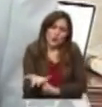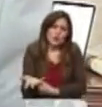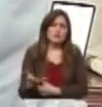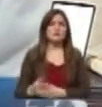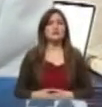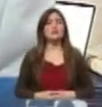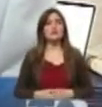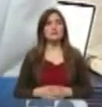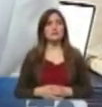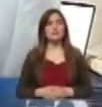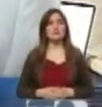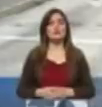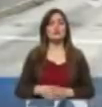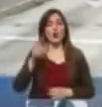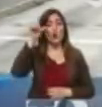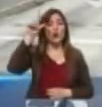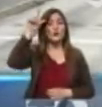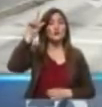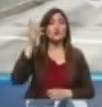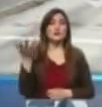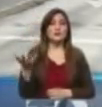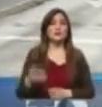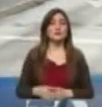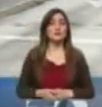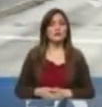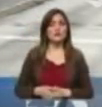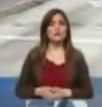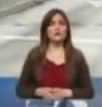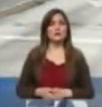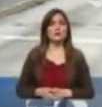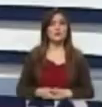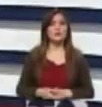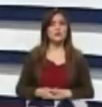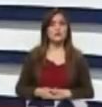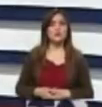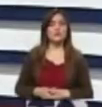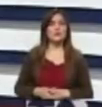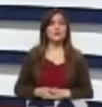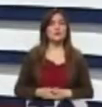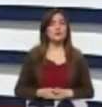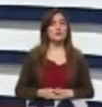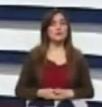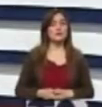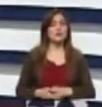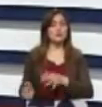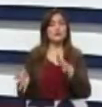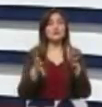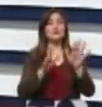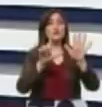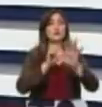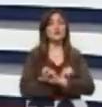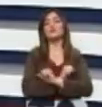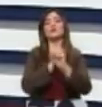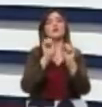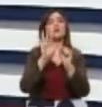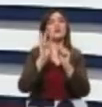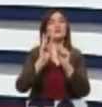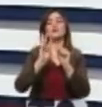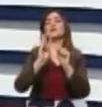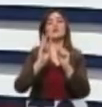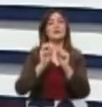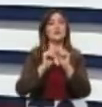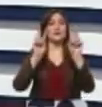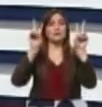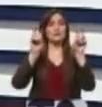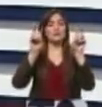las clausuras. Eso es algo lógico. En Quito, Jorge Loaiza, 24 horas. 7 de la mañana, 56 minutos. Justo estábamos conversando